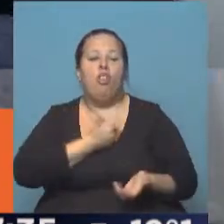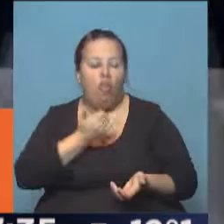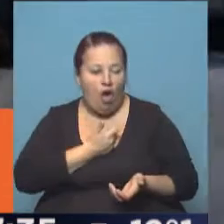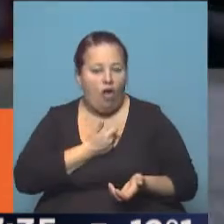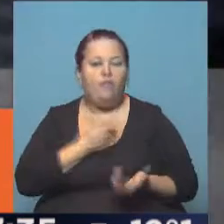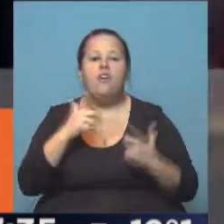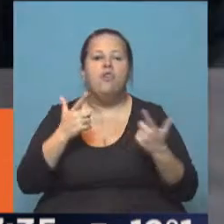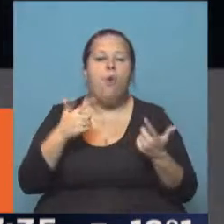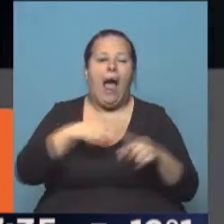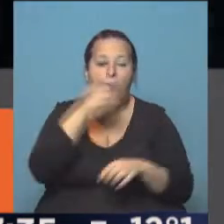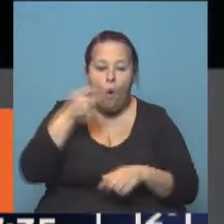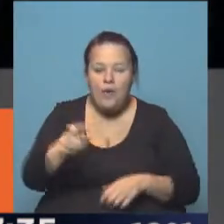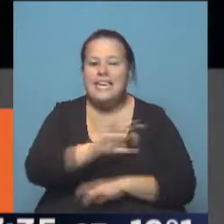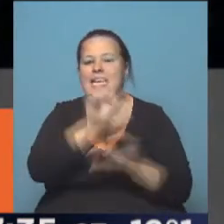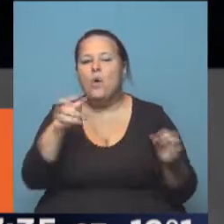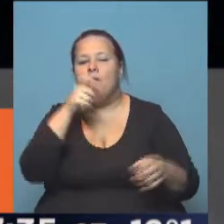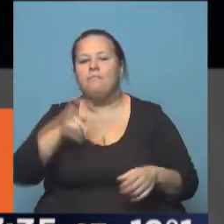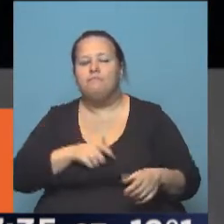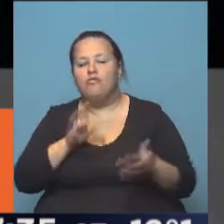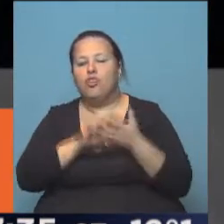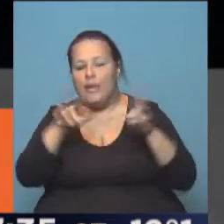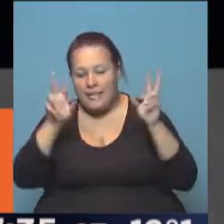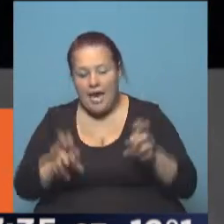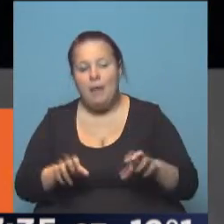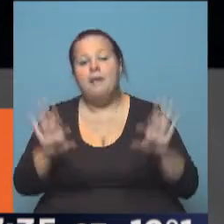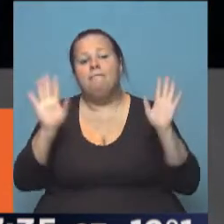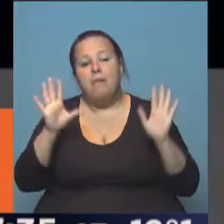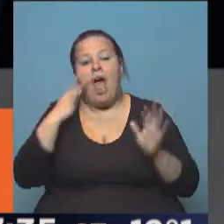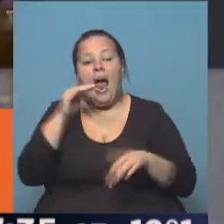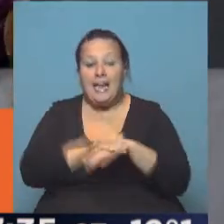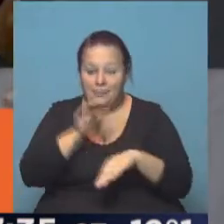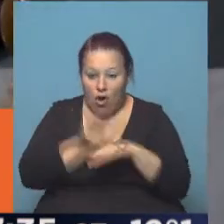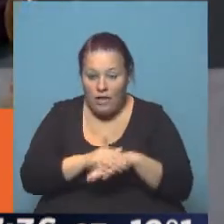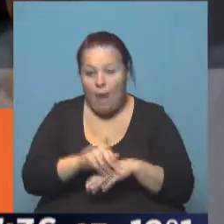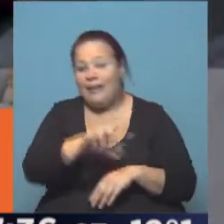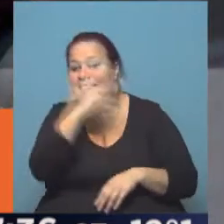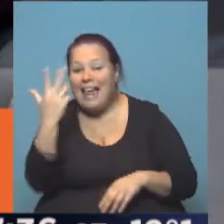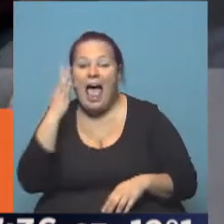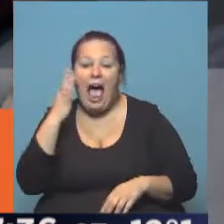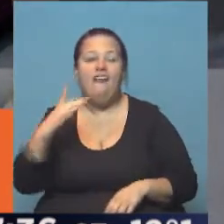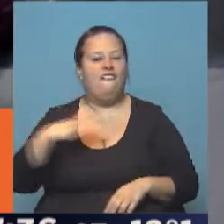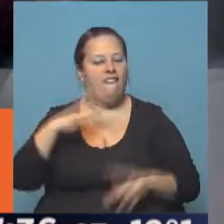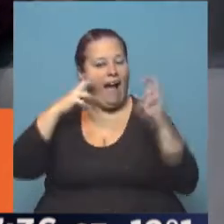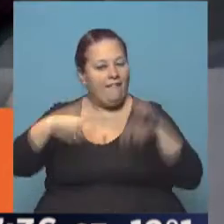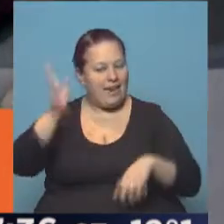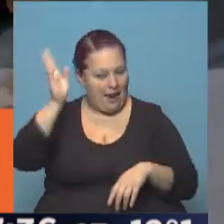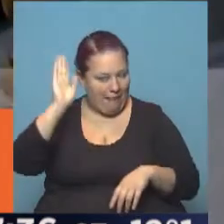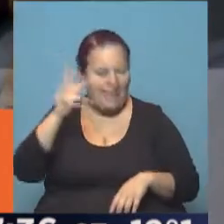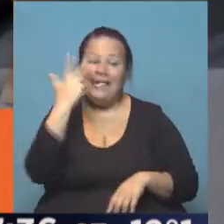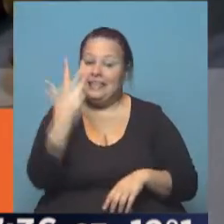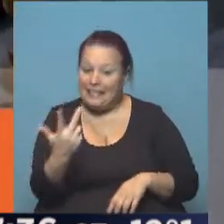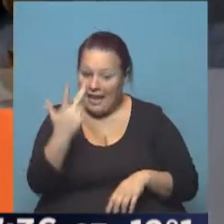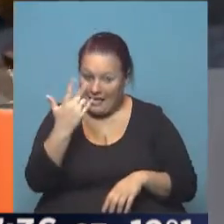no hemos obtenido en este juicio ninguna respuesta en ese sentido, pero por lo menos los responsables, o al menos tres de ellos, porque falta investigar mucho, tres de